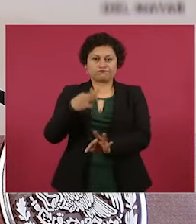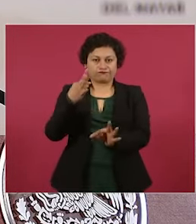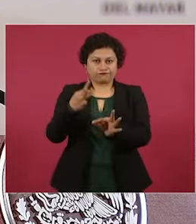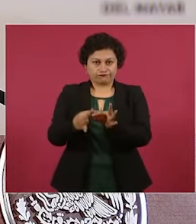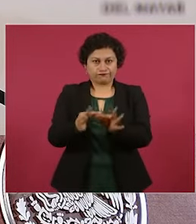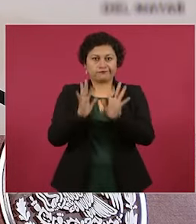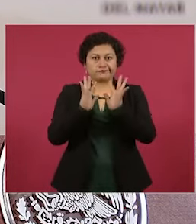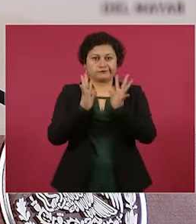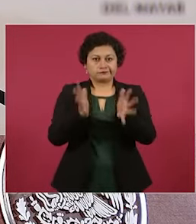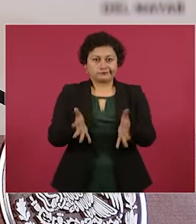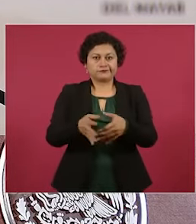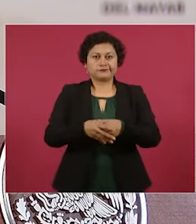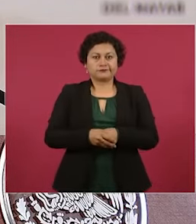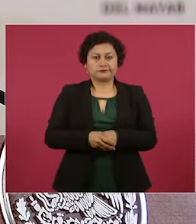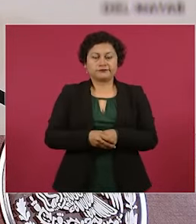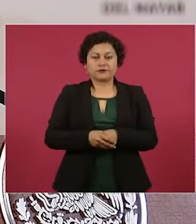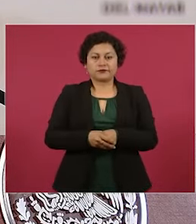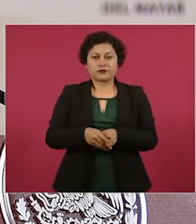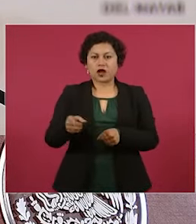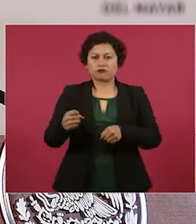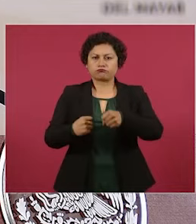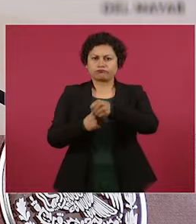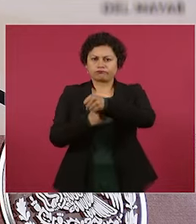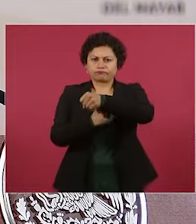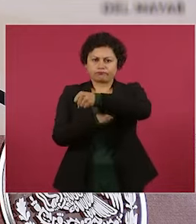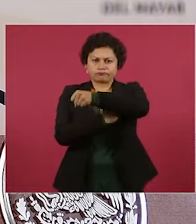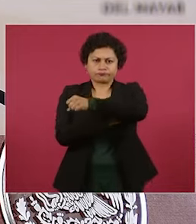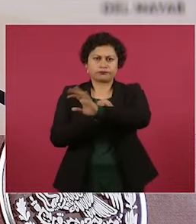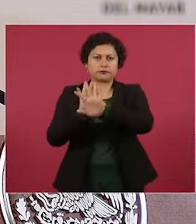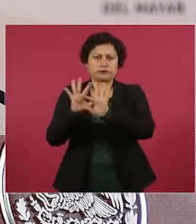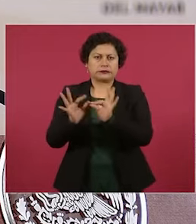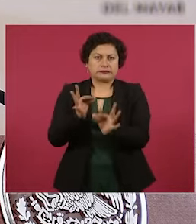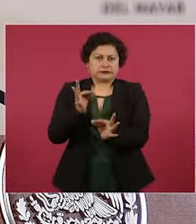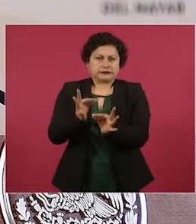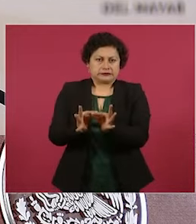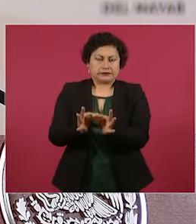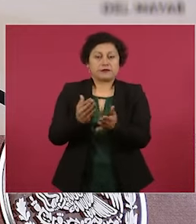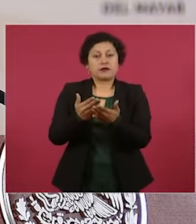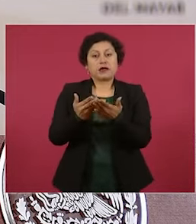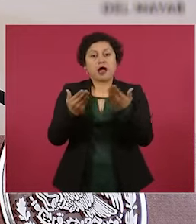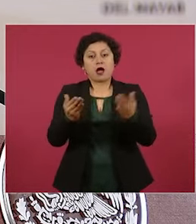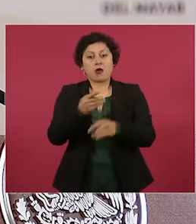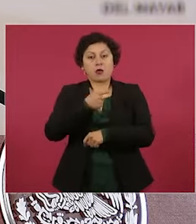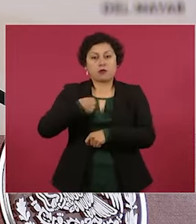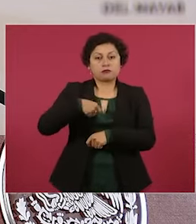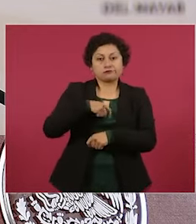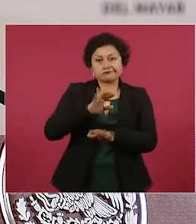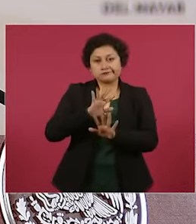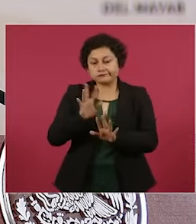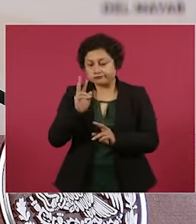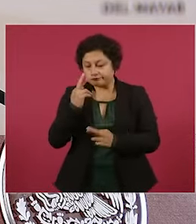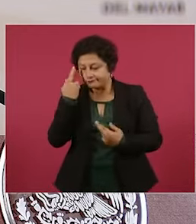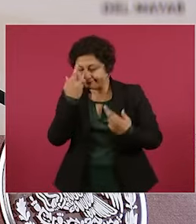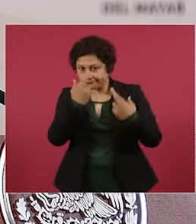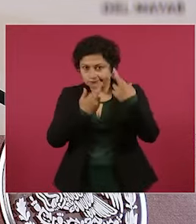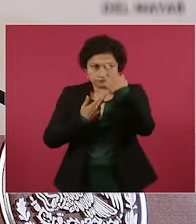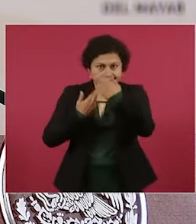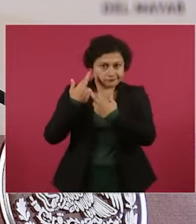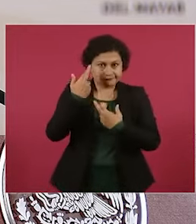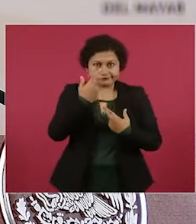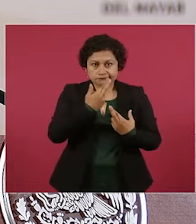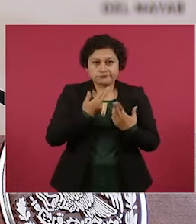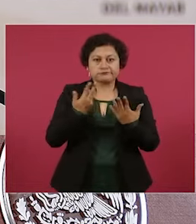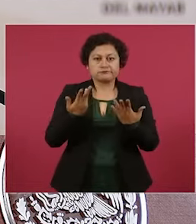nivel de subestructura y que ya estamos realizando la implementación